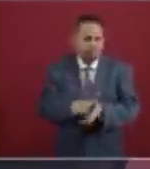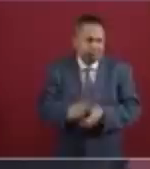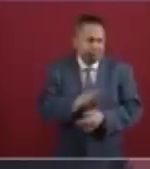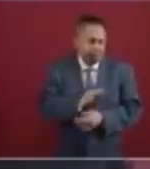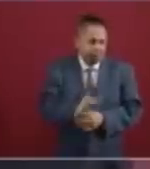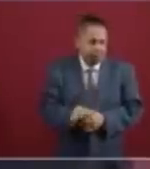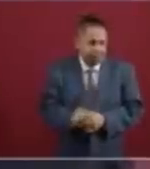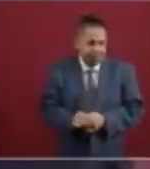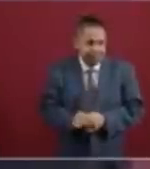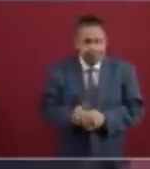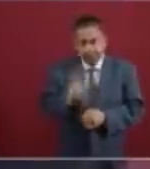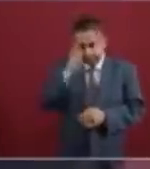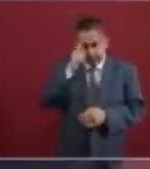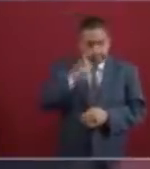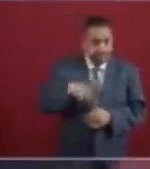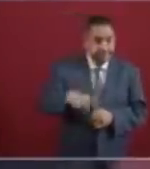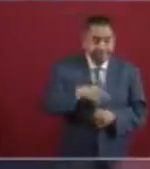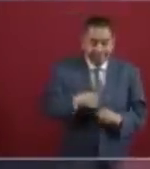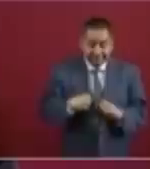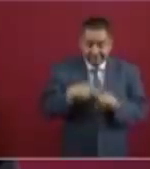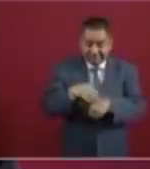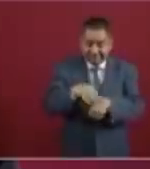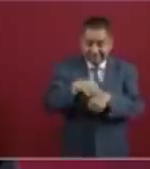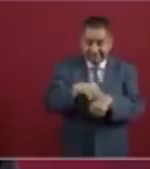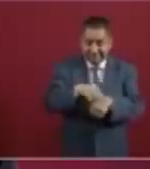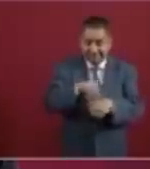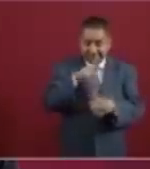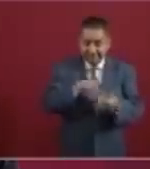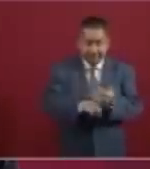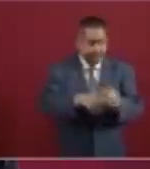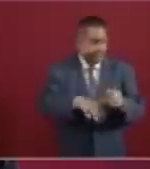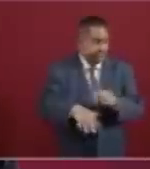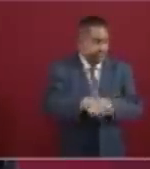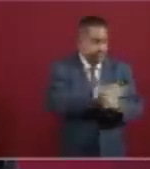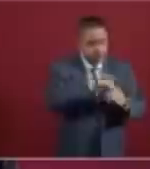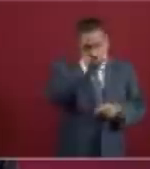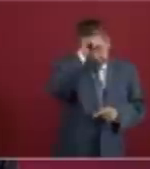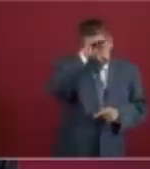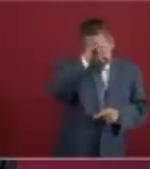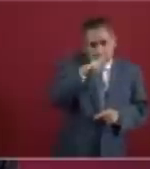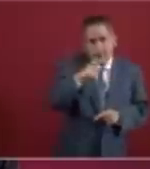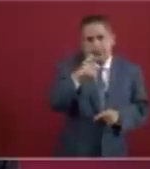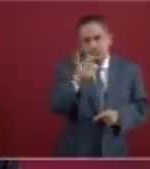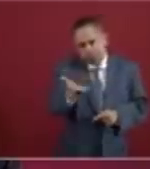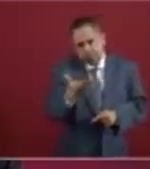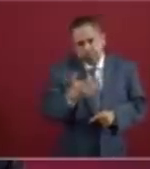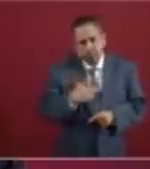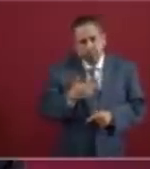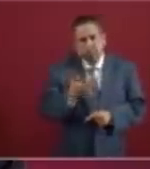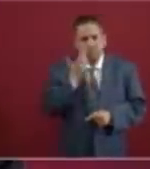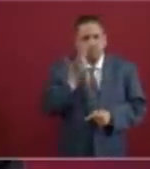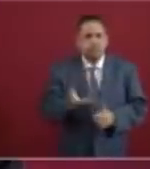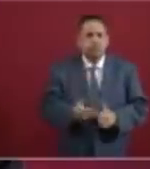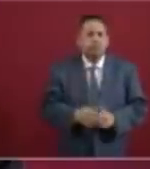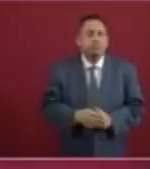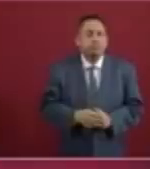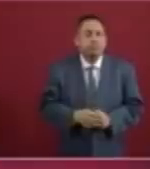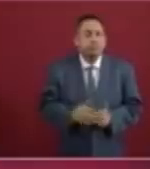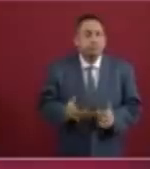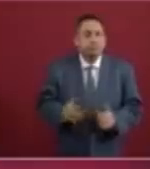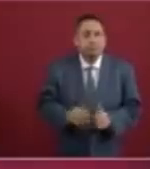a los que viven en las zonas mineras. Eso es lo que yo planteo.